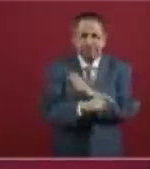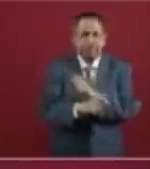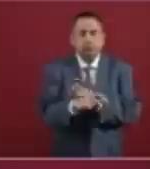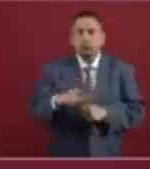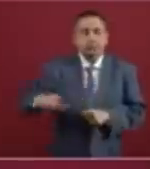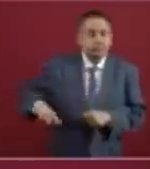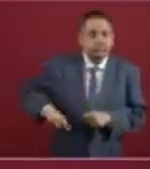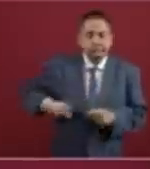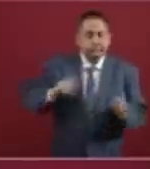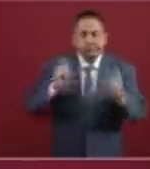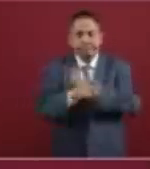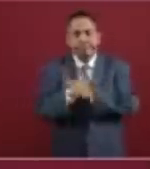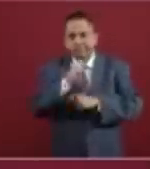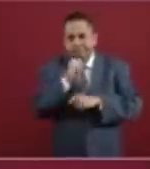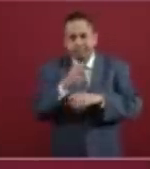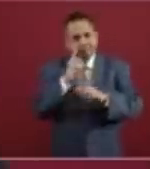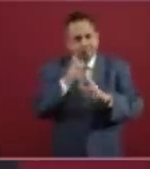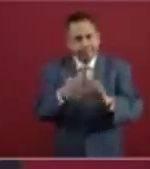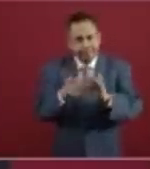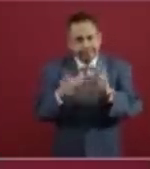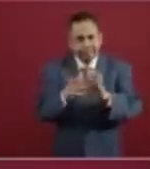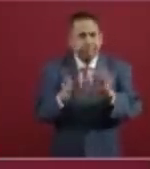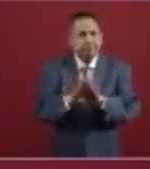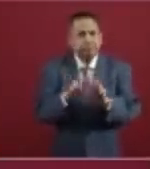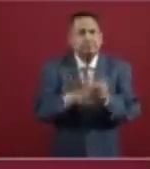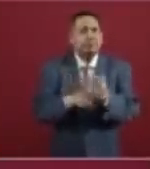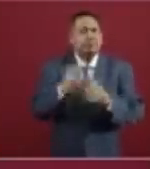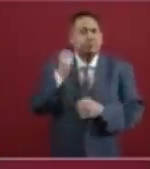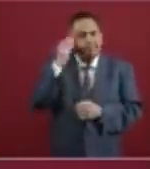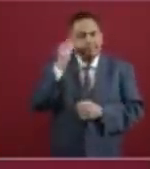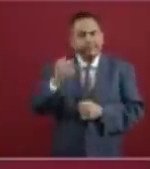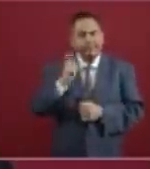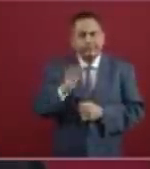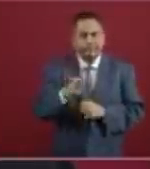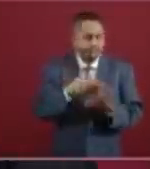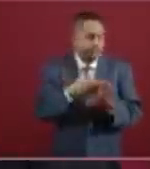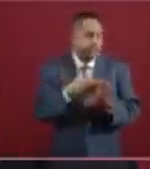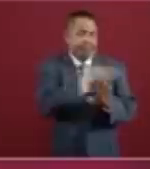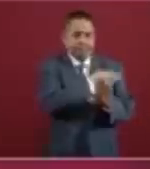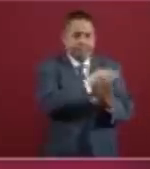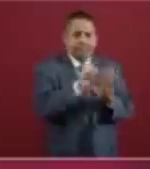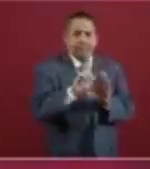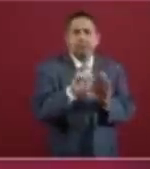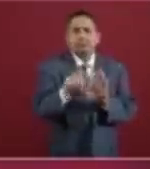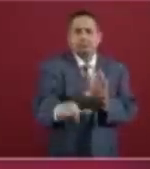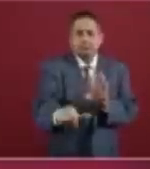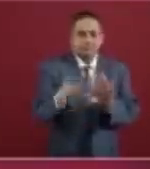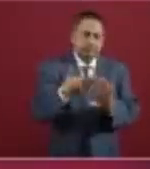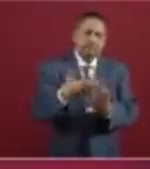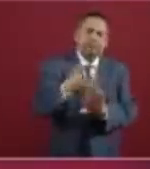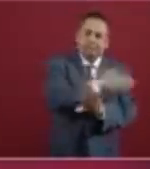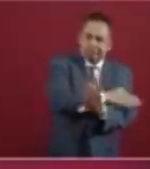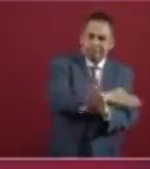gobierno. Por eso hablo de la etapa post-neoliberal.